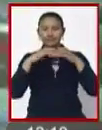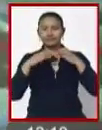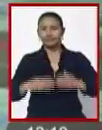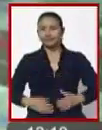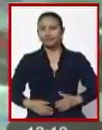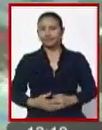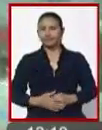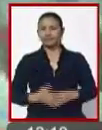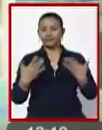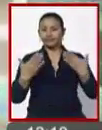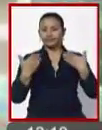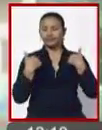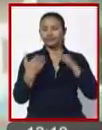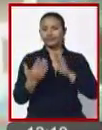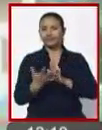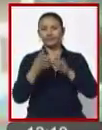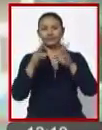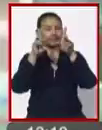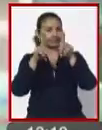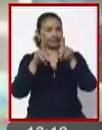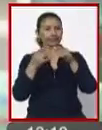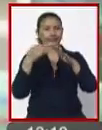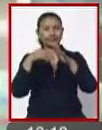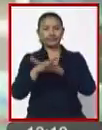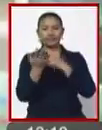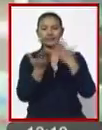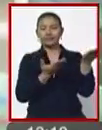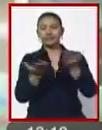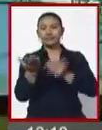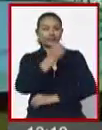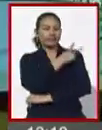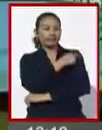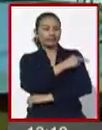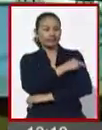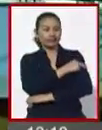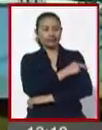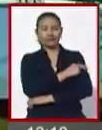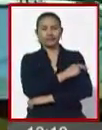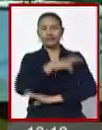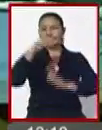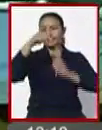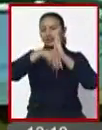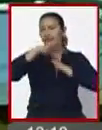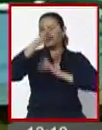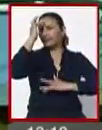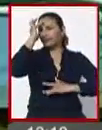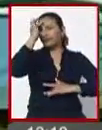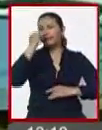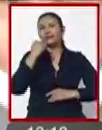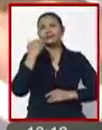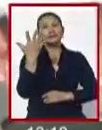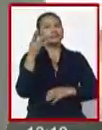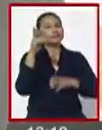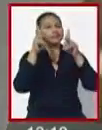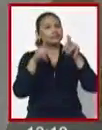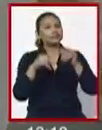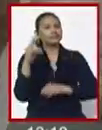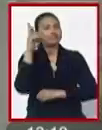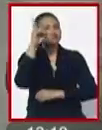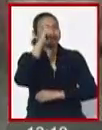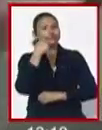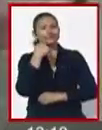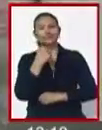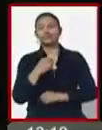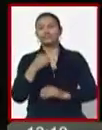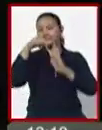Tenemos presencia de pacientes internados, especialmente en terapia intensiva. Hay 5 pacientes sospechosos